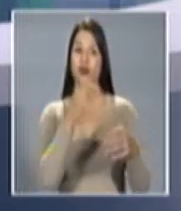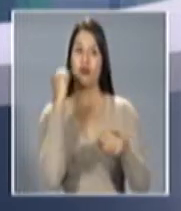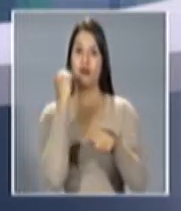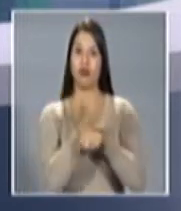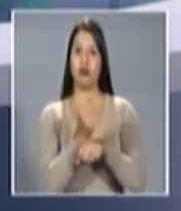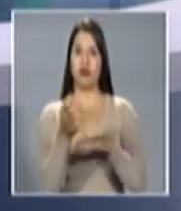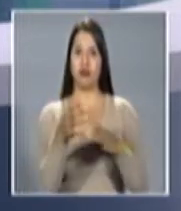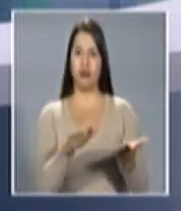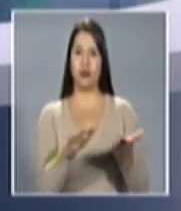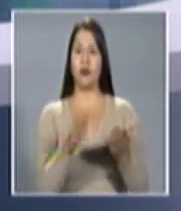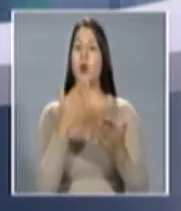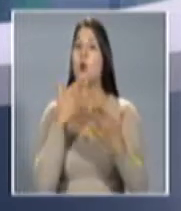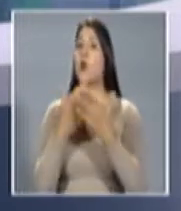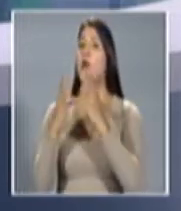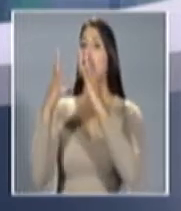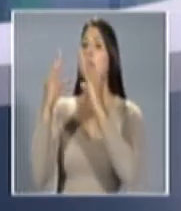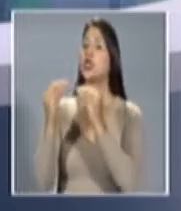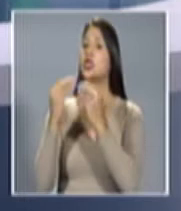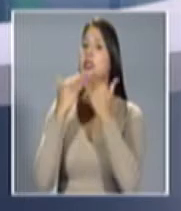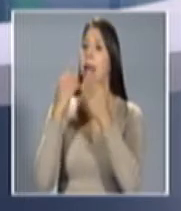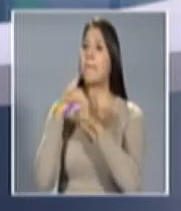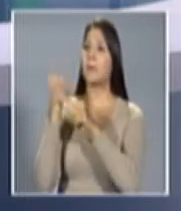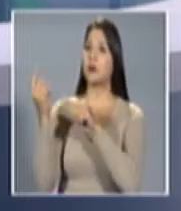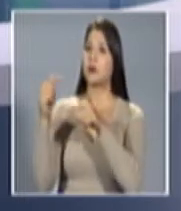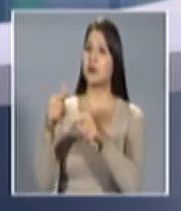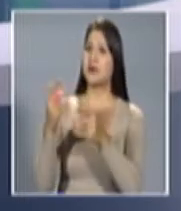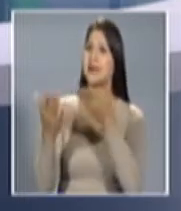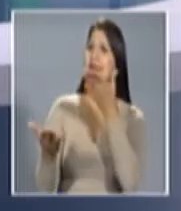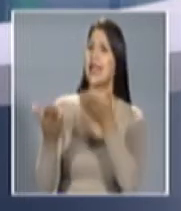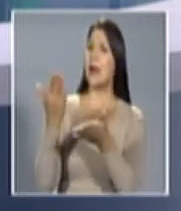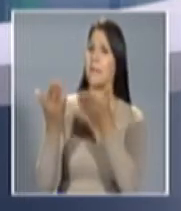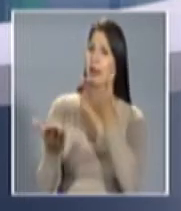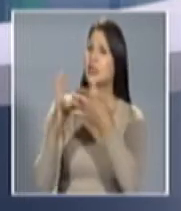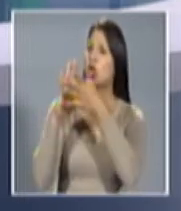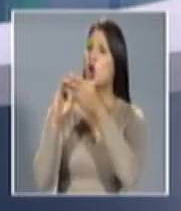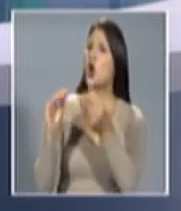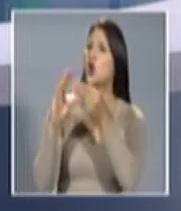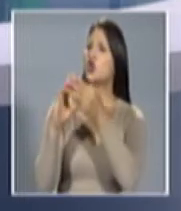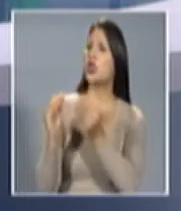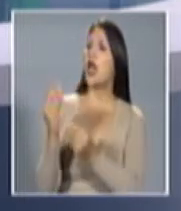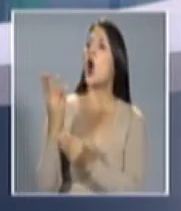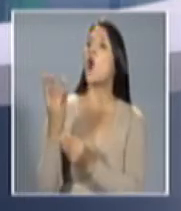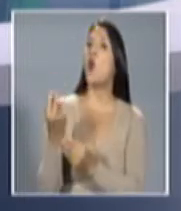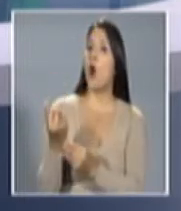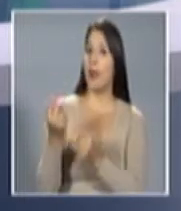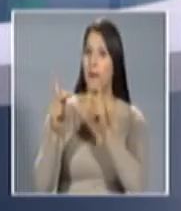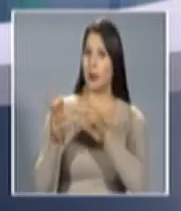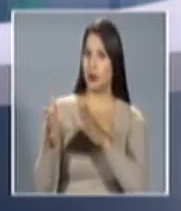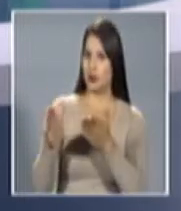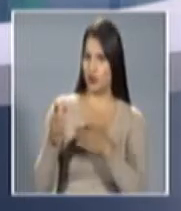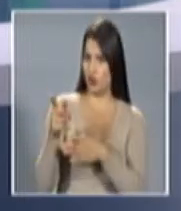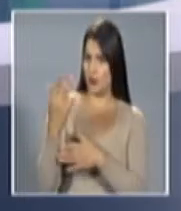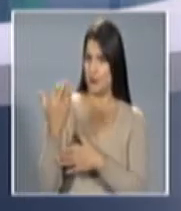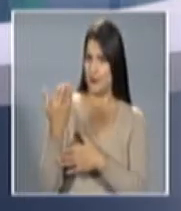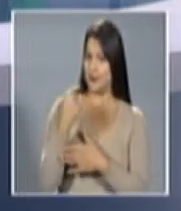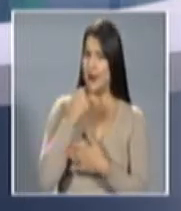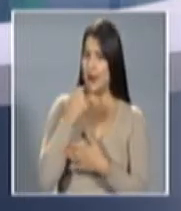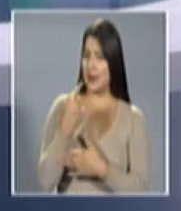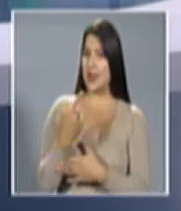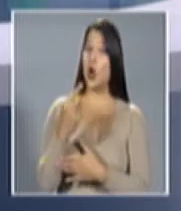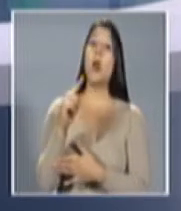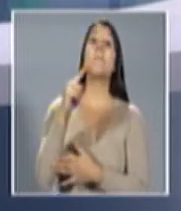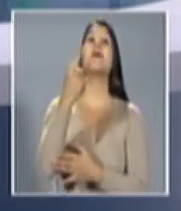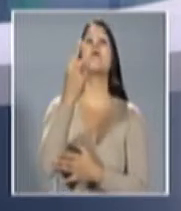vez recapitular un poco las cifras que se han manejado hasta este momento. Usted nos decía hace algunos minutos fuera de cámaras que el primer trimestre del